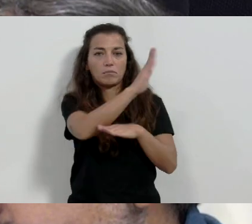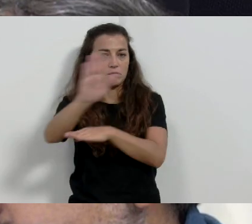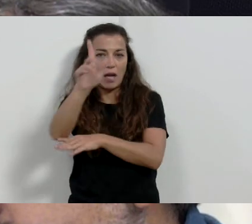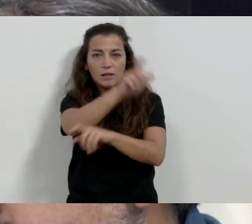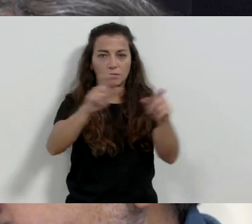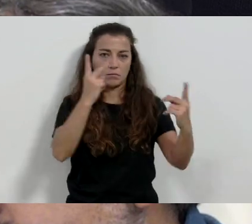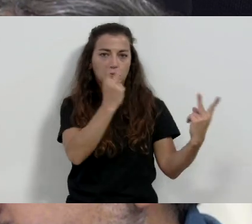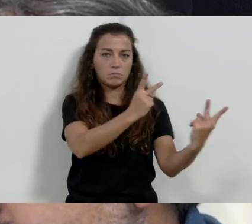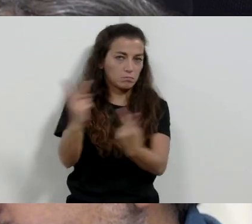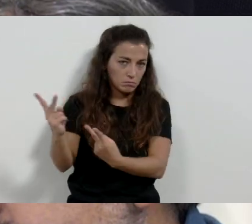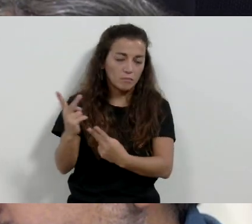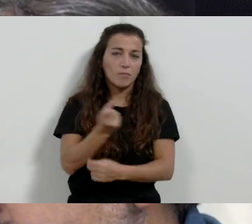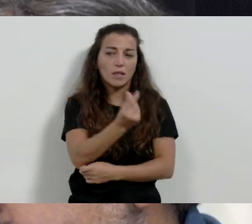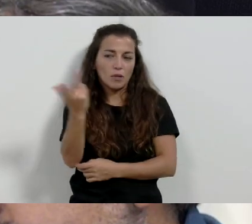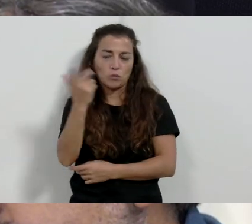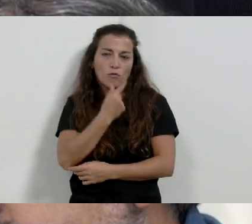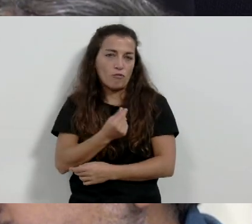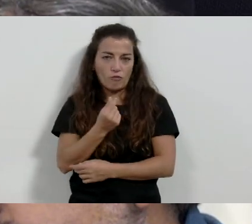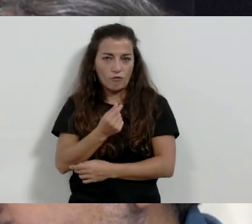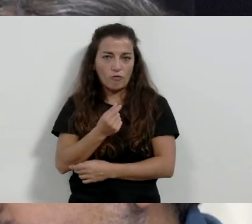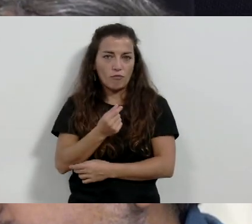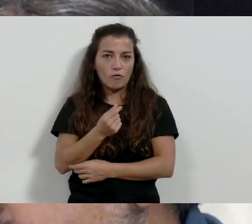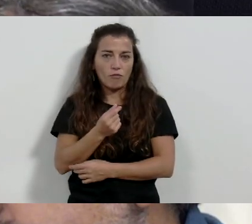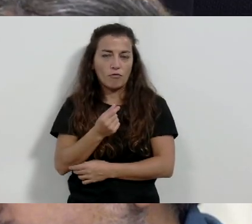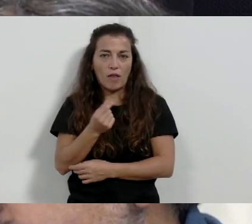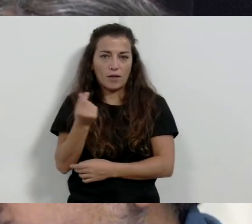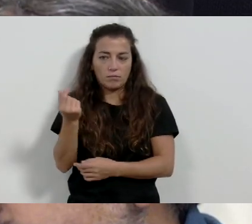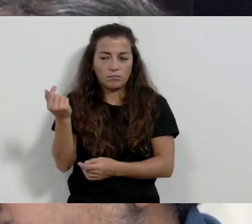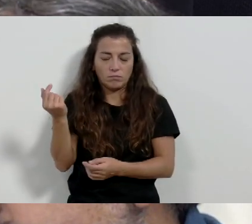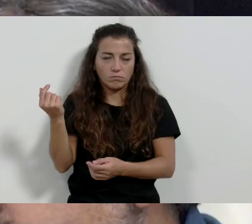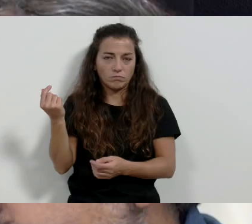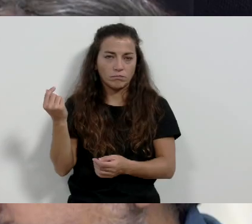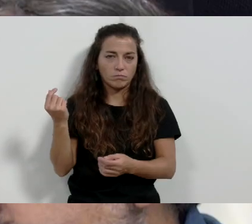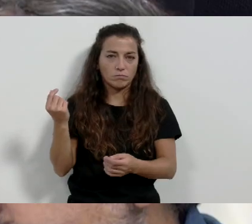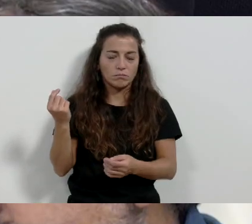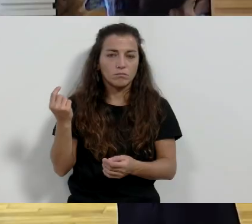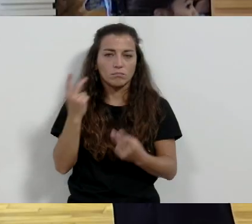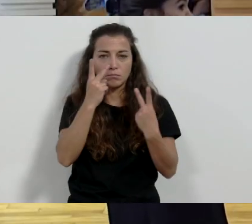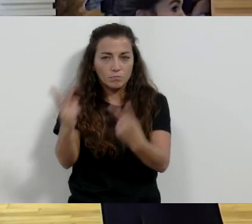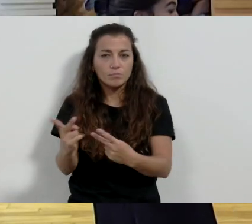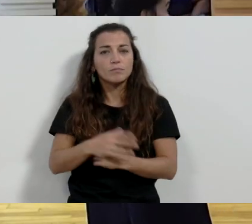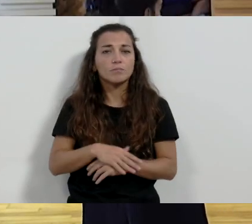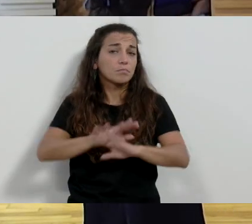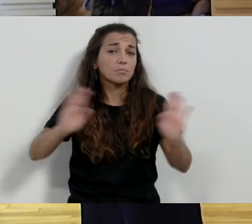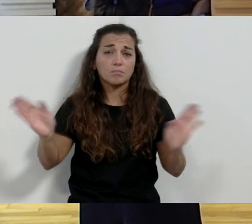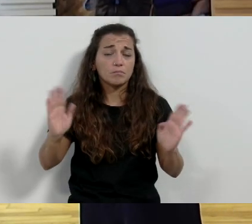algunos pues están muy muy accesibles, ¿no?, a la ciudadanía. Por tanto, nada más, vamos a votar a favor de esta moción, como le